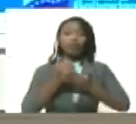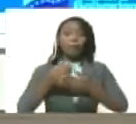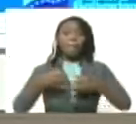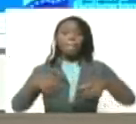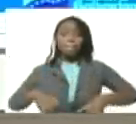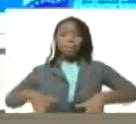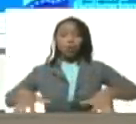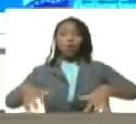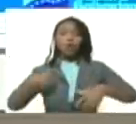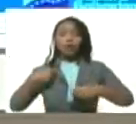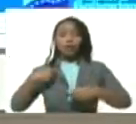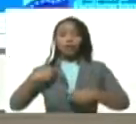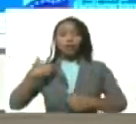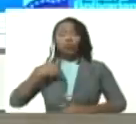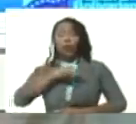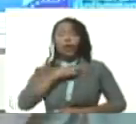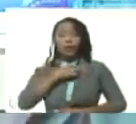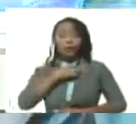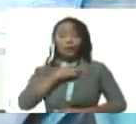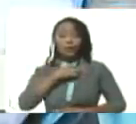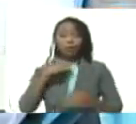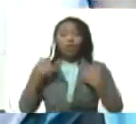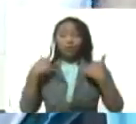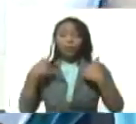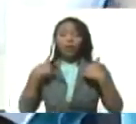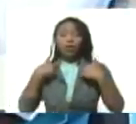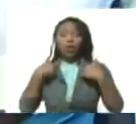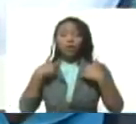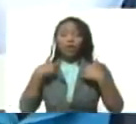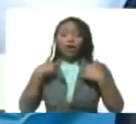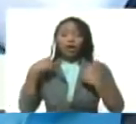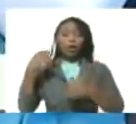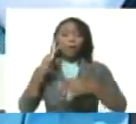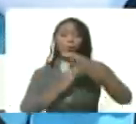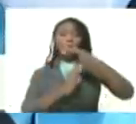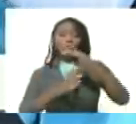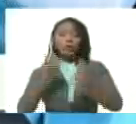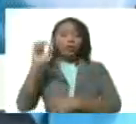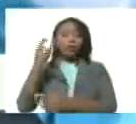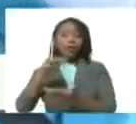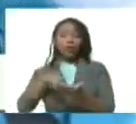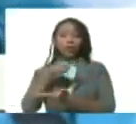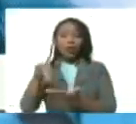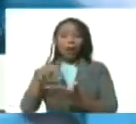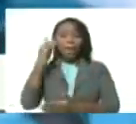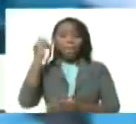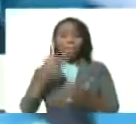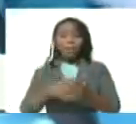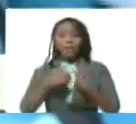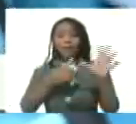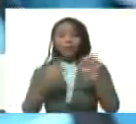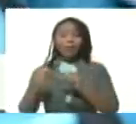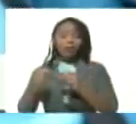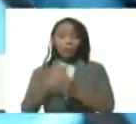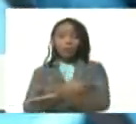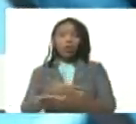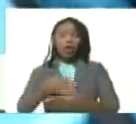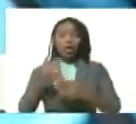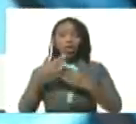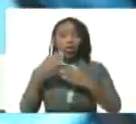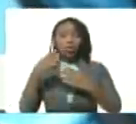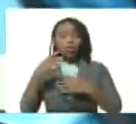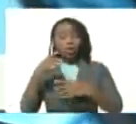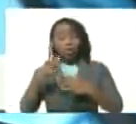nuestros connacionales migrantes. Colombia en un año ha recibido 1.600 millones de dólares para atender la